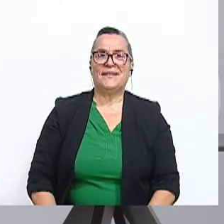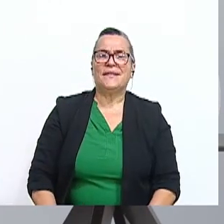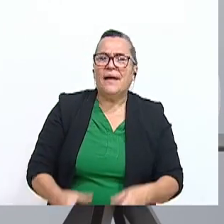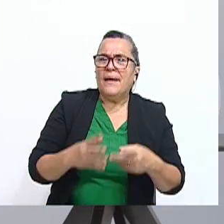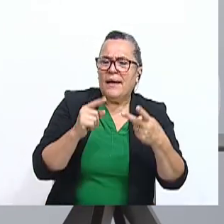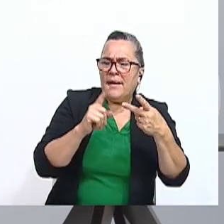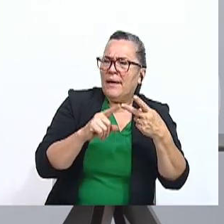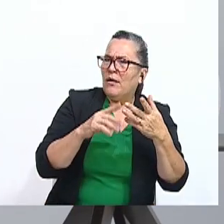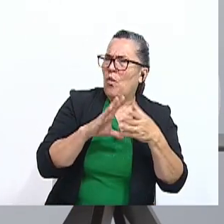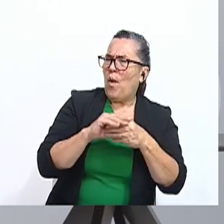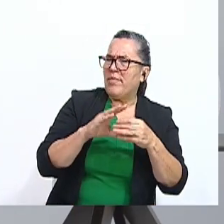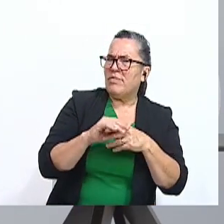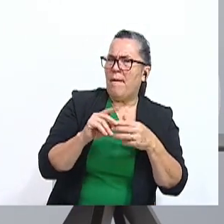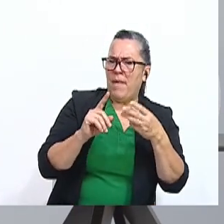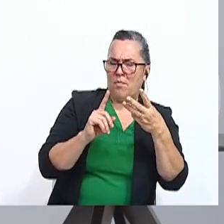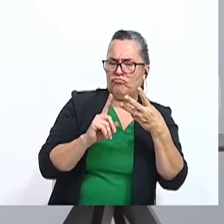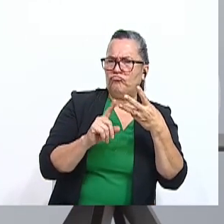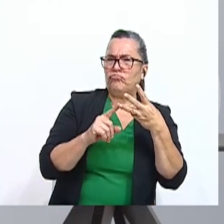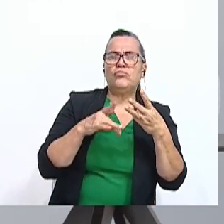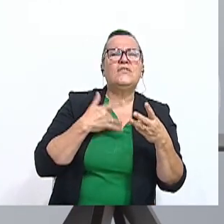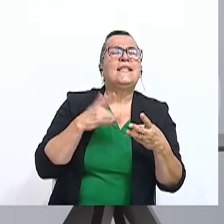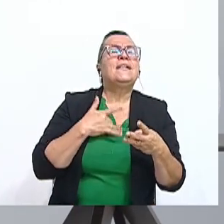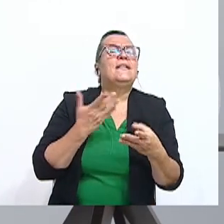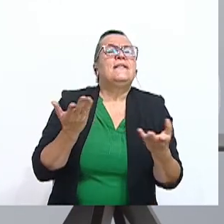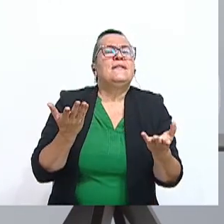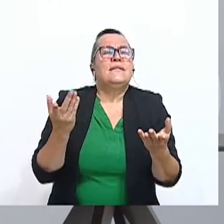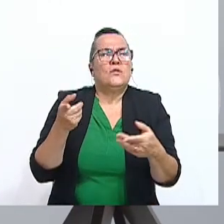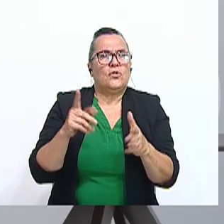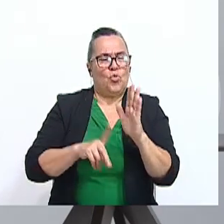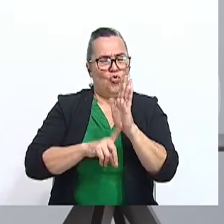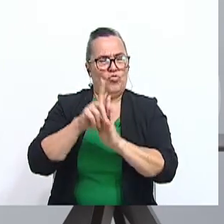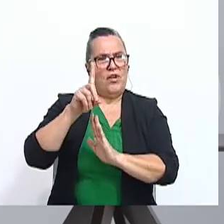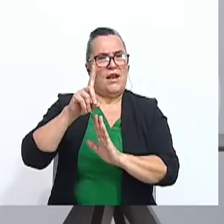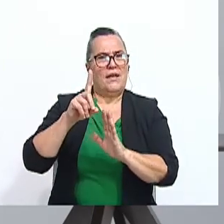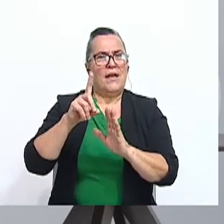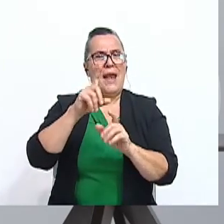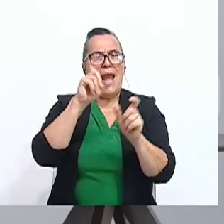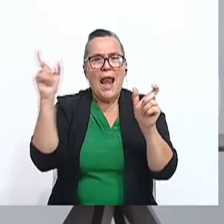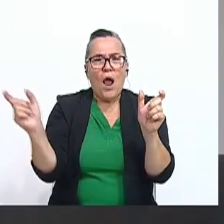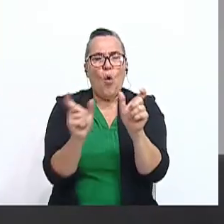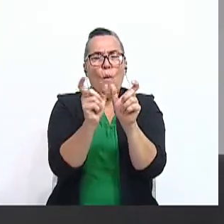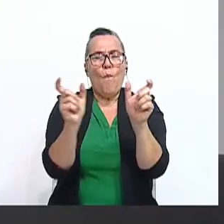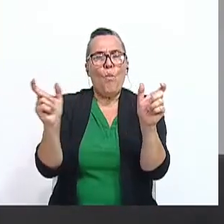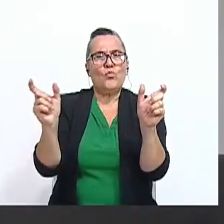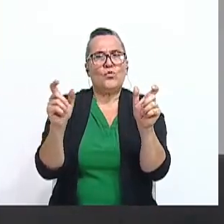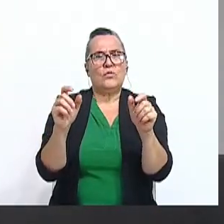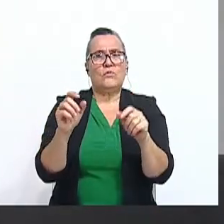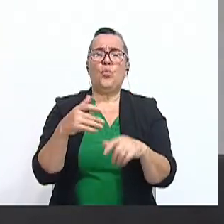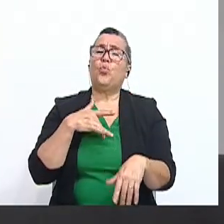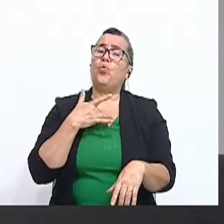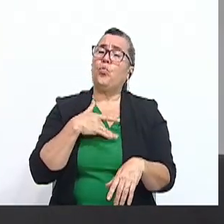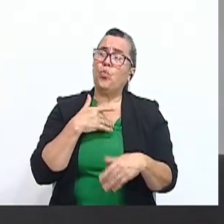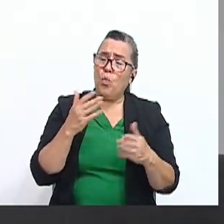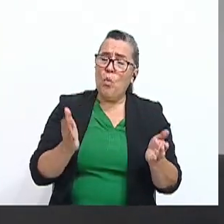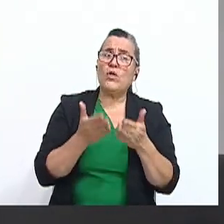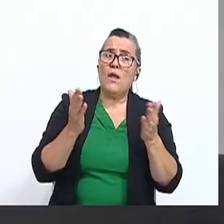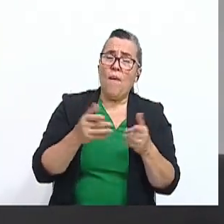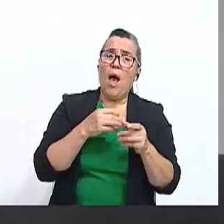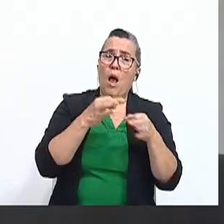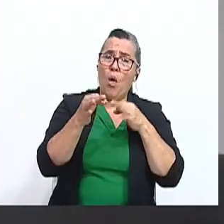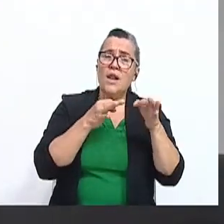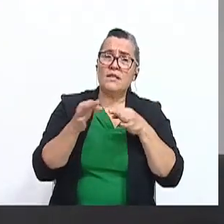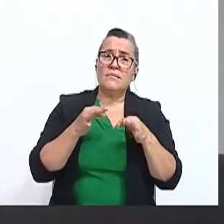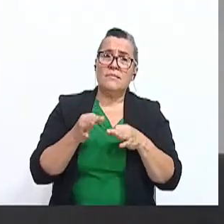Y cuéntame, ¿cómo te sentiste al desarrollar la composición de funciones? De hecho, me sentí muy motivada con la